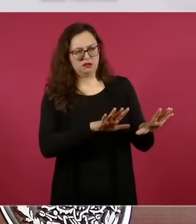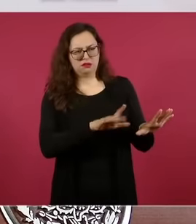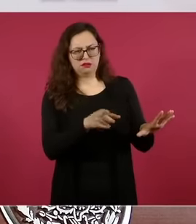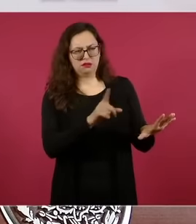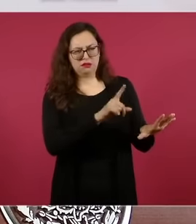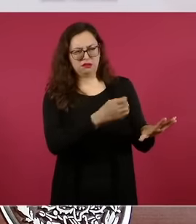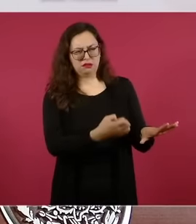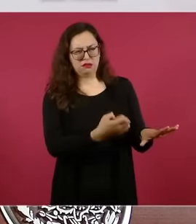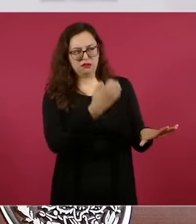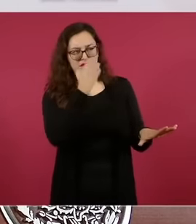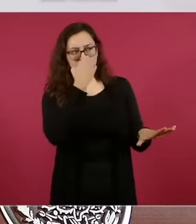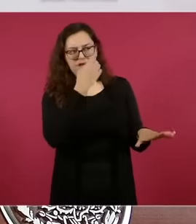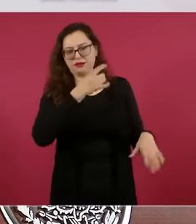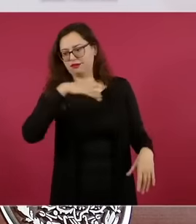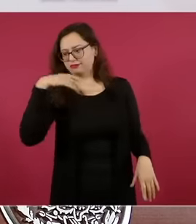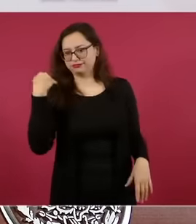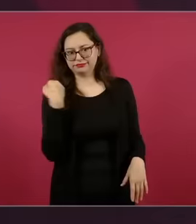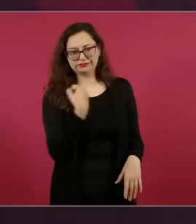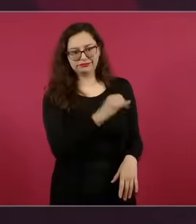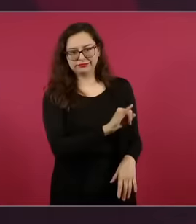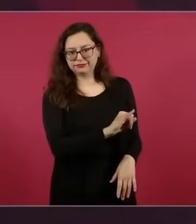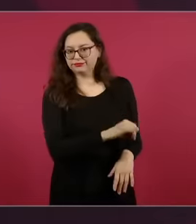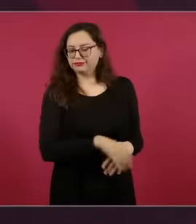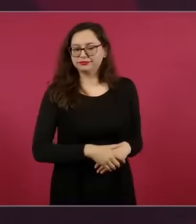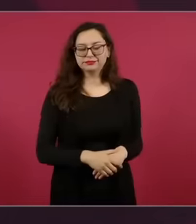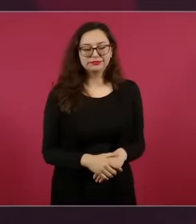Entonces, el resultado